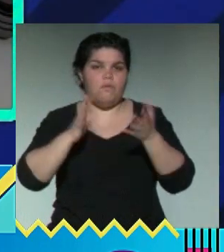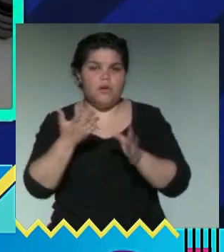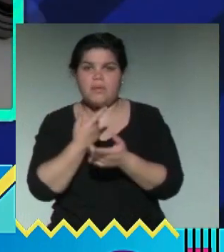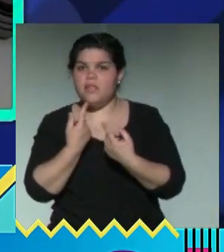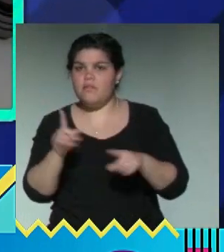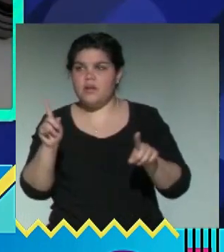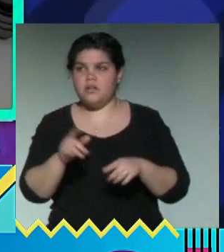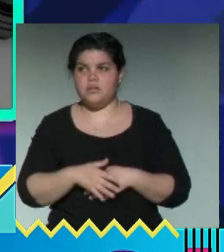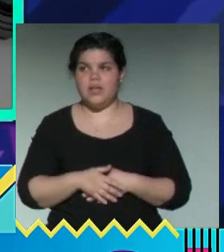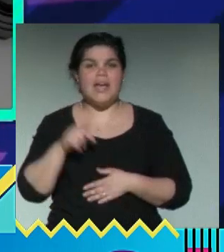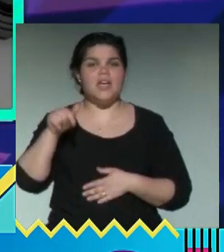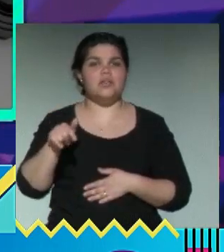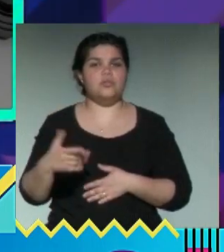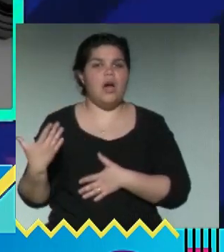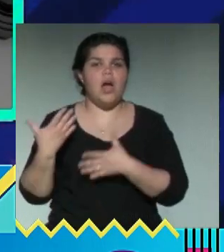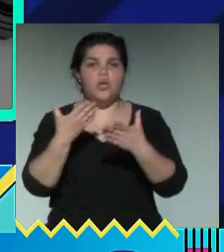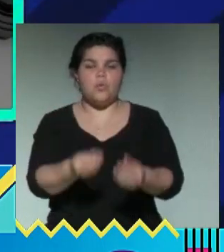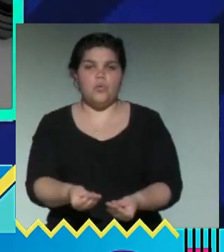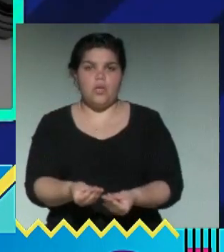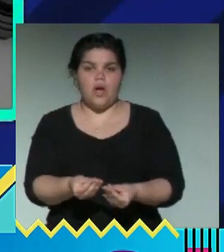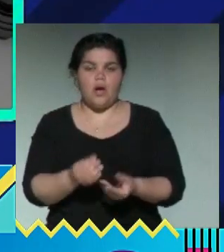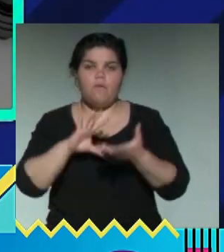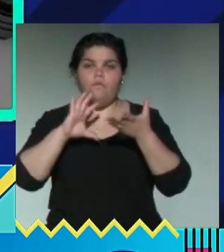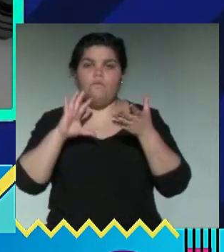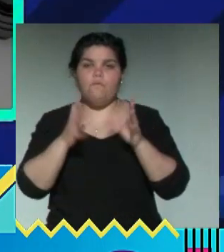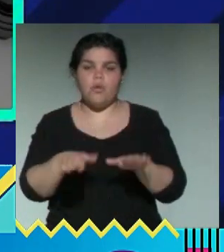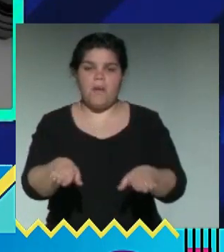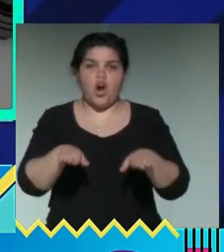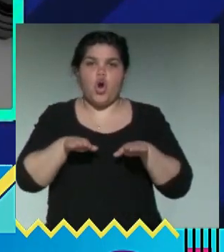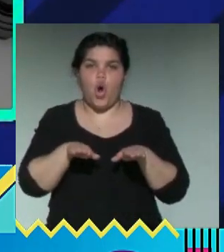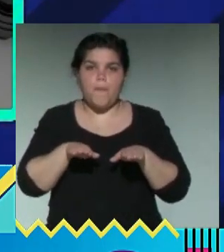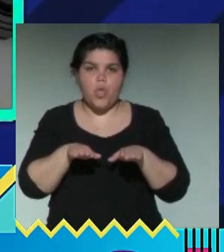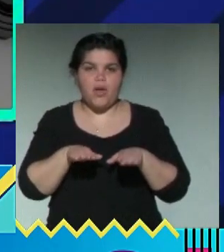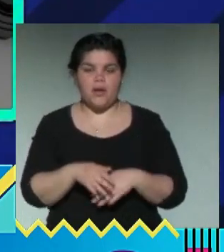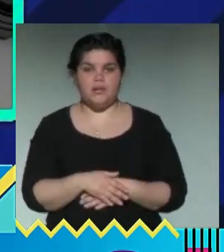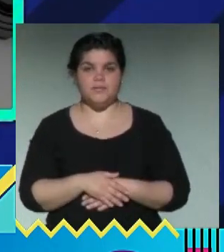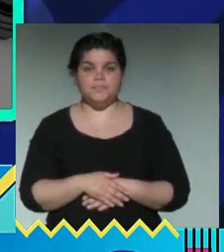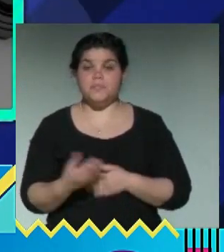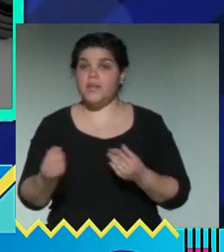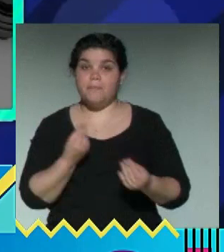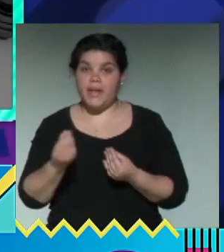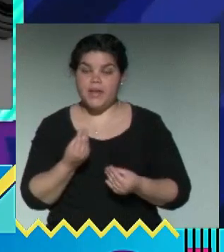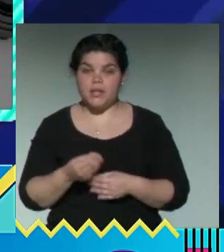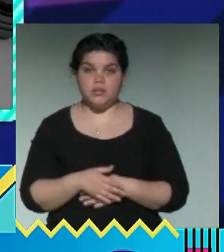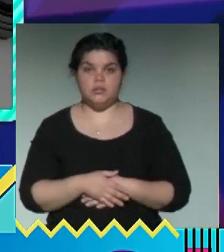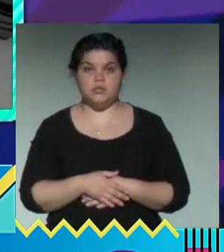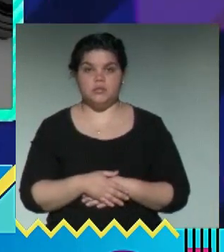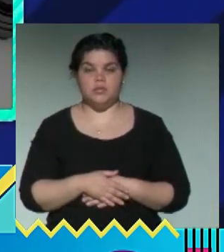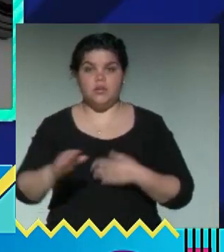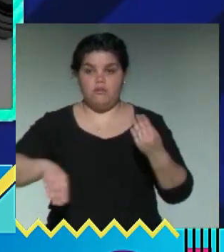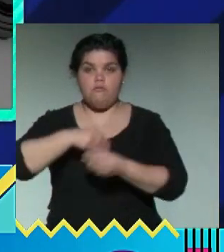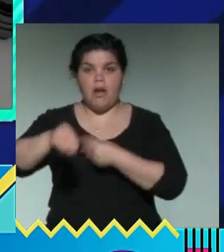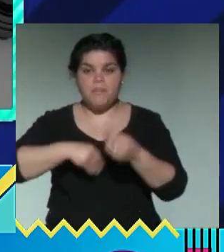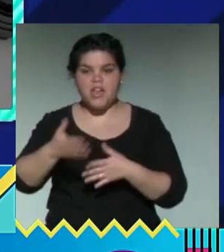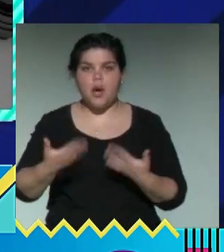de poder vivir una forma más cómoda y también de las familias que puedan llegar, como bien comentaban, más tal vez a fin